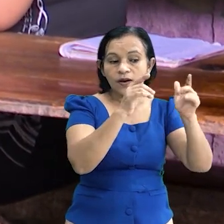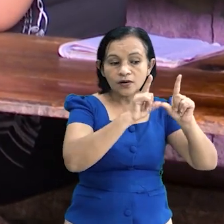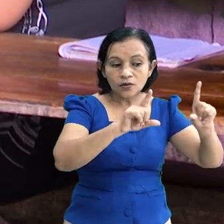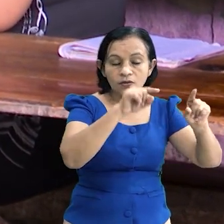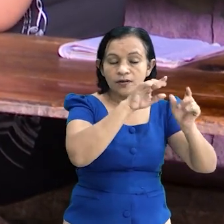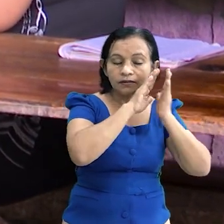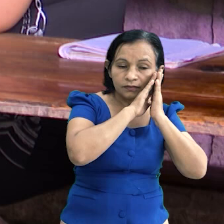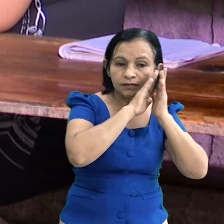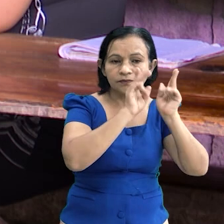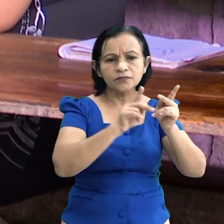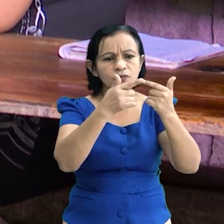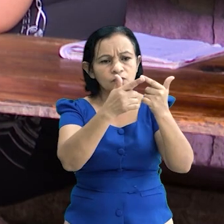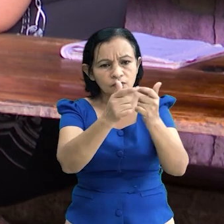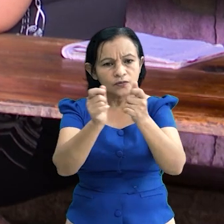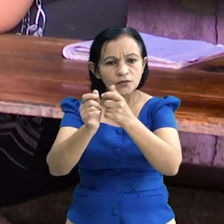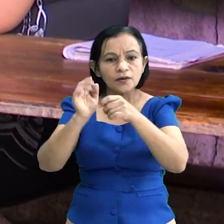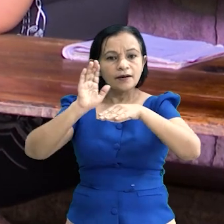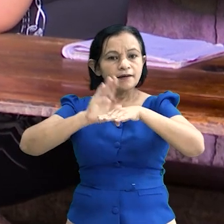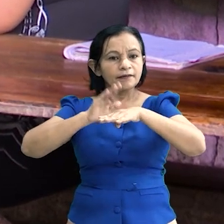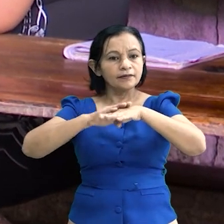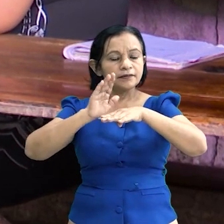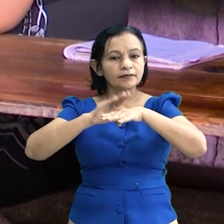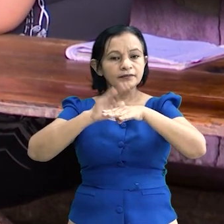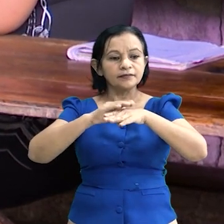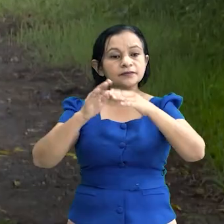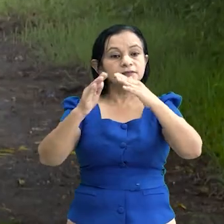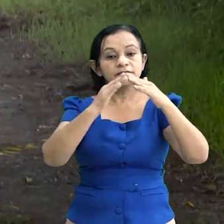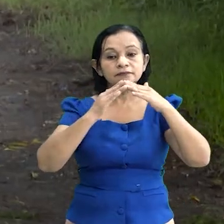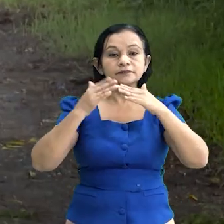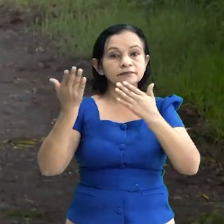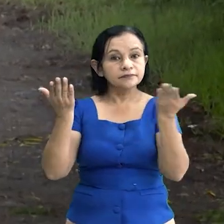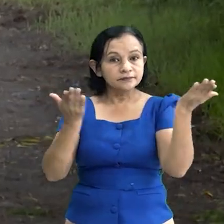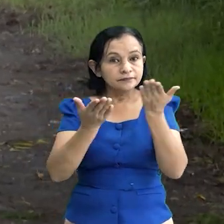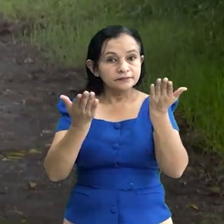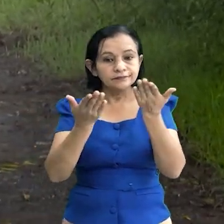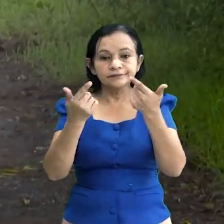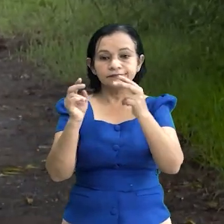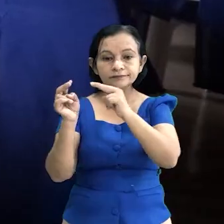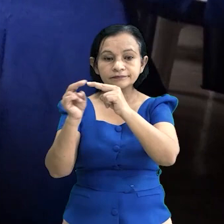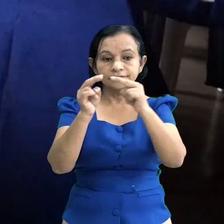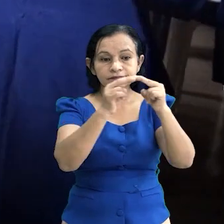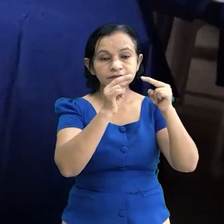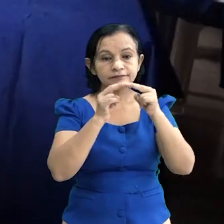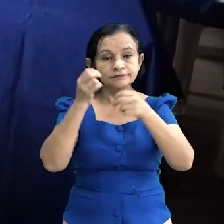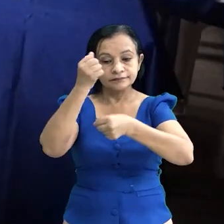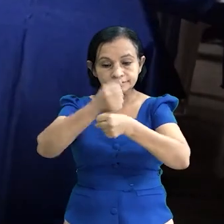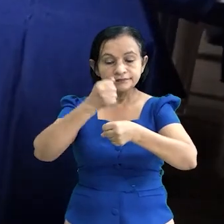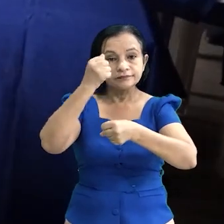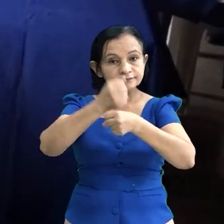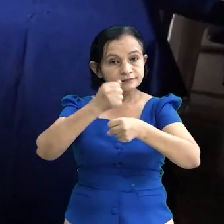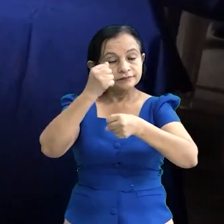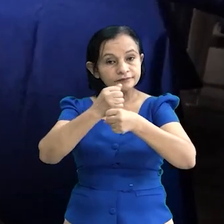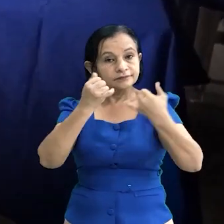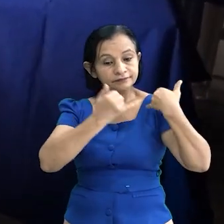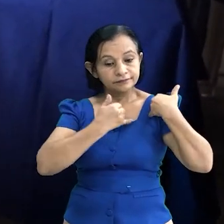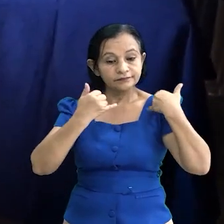plan también comprende contar con señales de alerta desde la comunidad, así como la articulación efectiva de trabajo institucional.